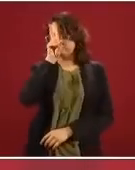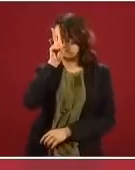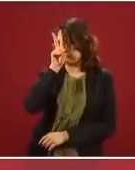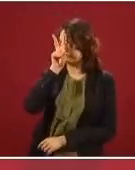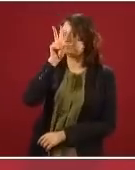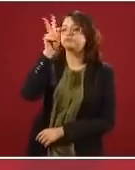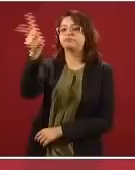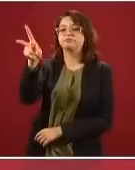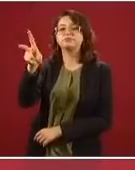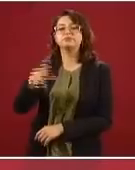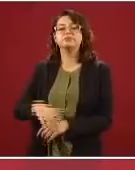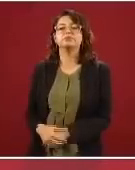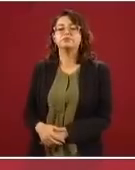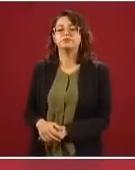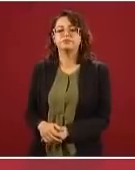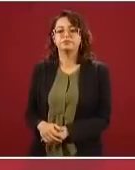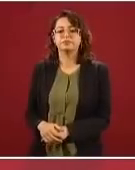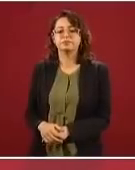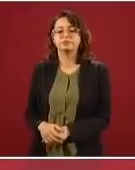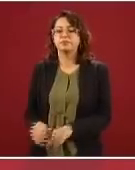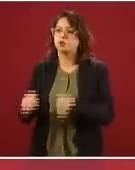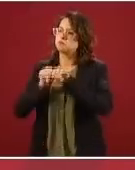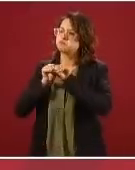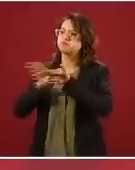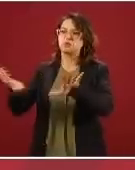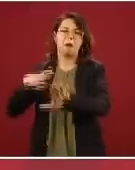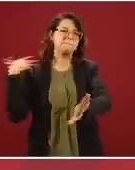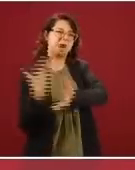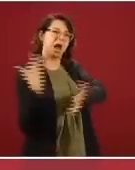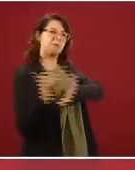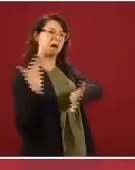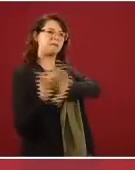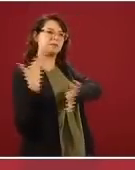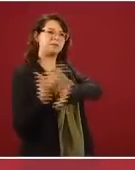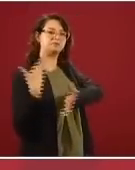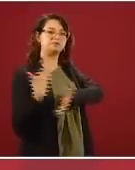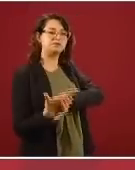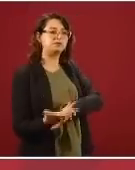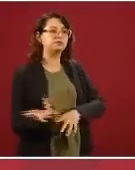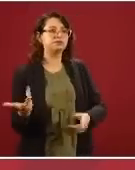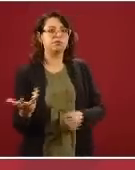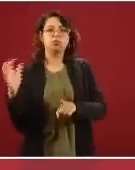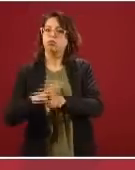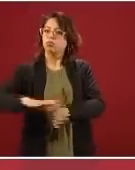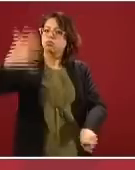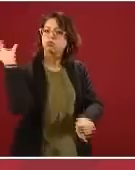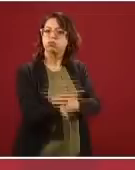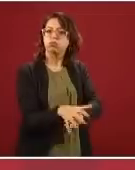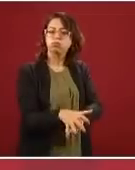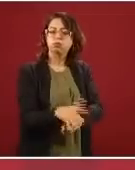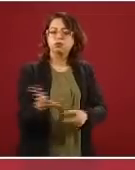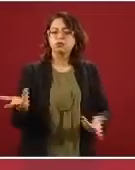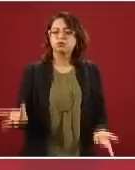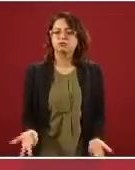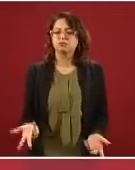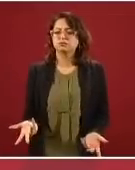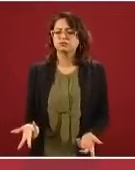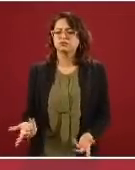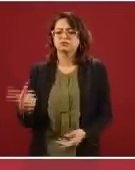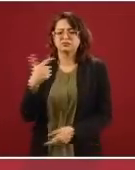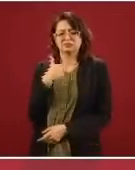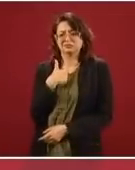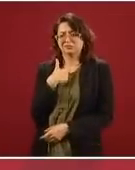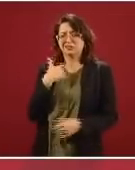aguántate, ahí te vamos. No estoy inventando